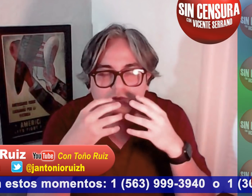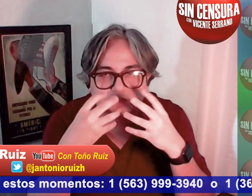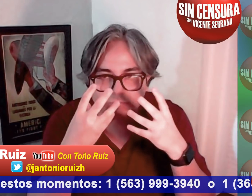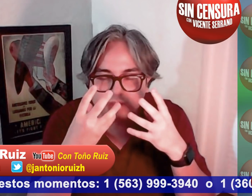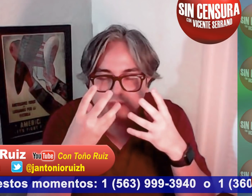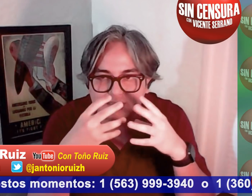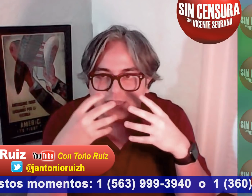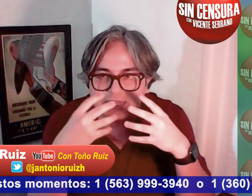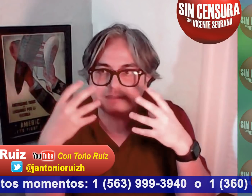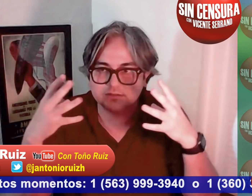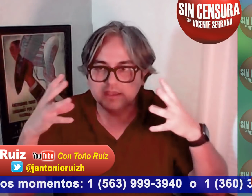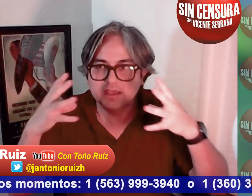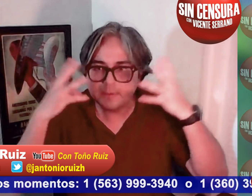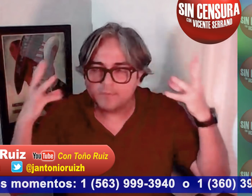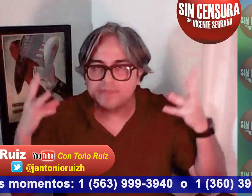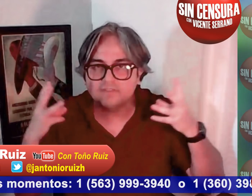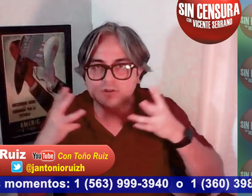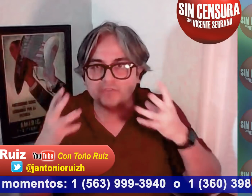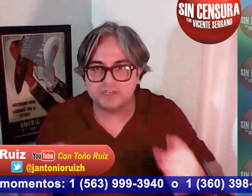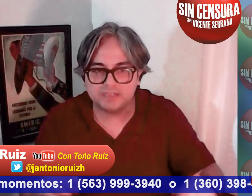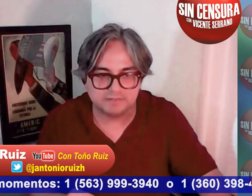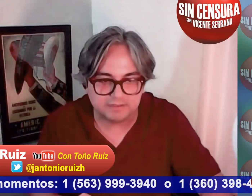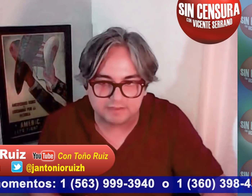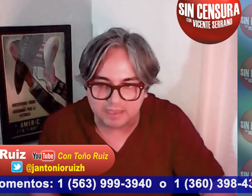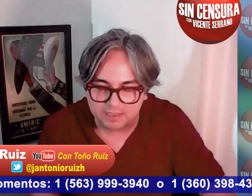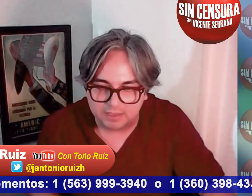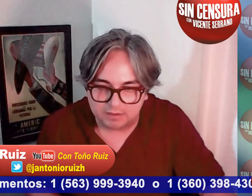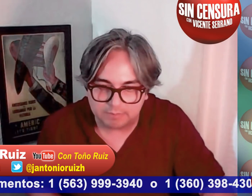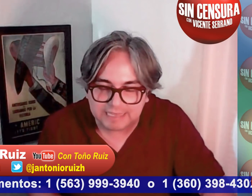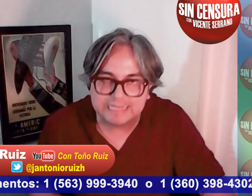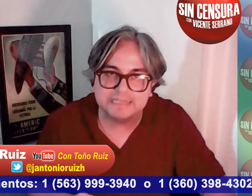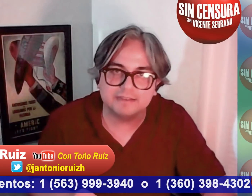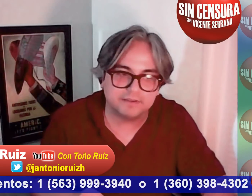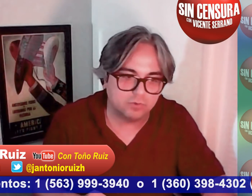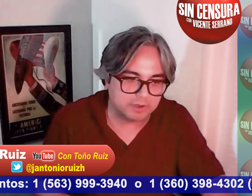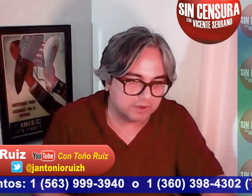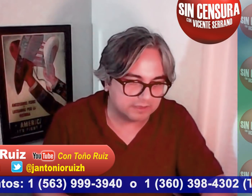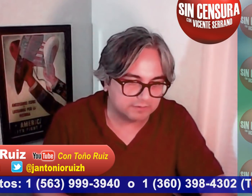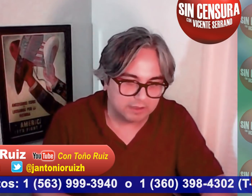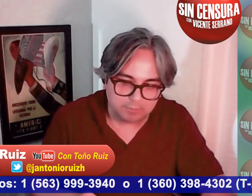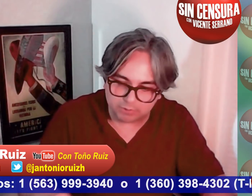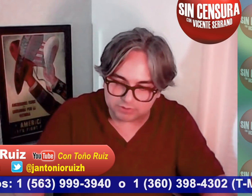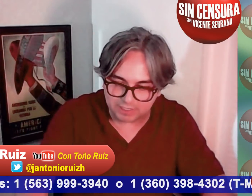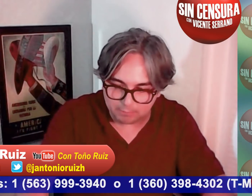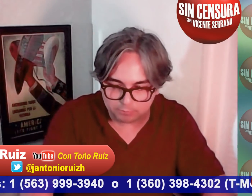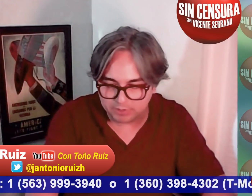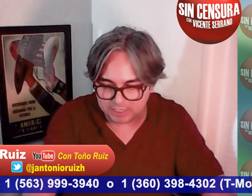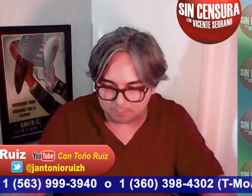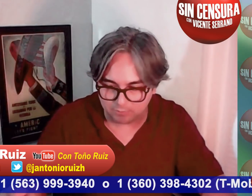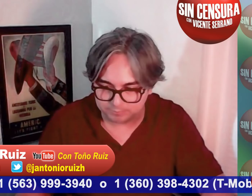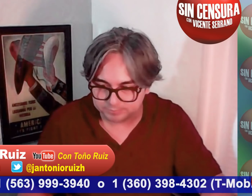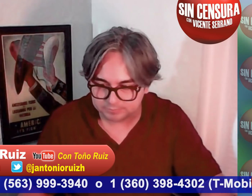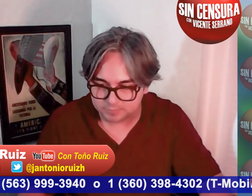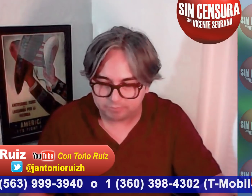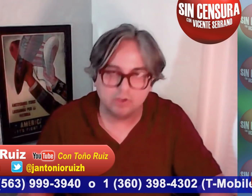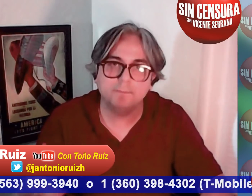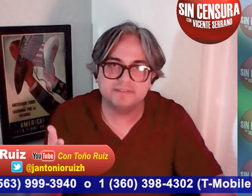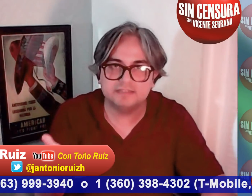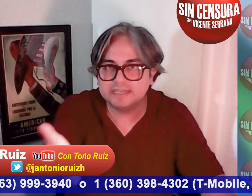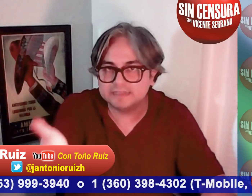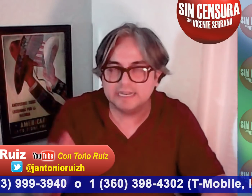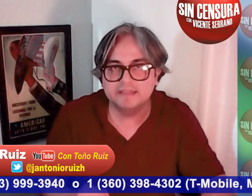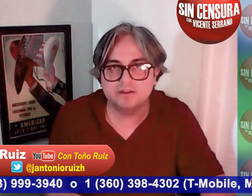desde nuestras bocas y narices que pueden ser contenidas en esa mascarilla, en ese cubrebocas. Pero si tenemos, por ejemplo, a